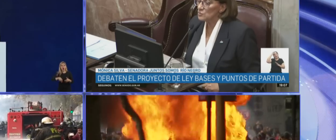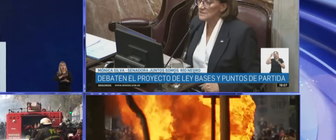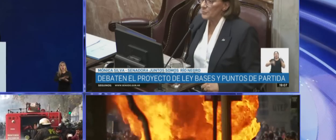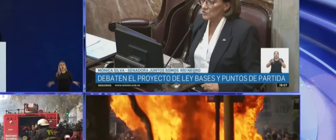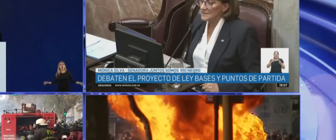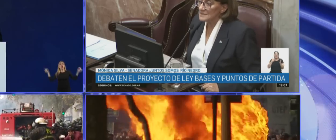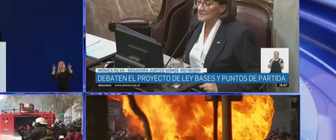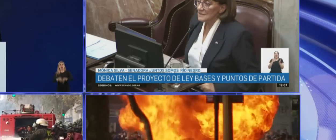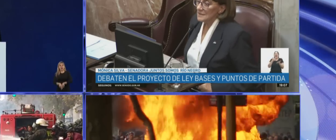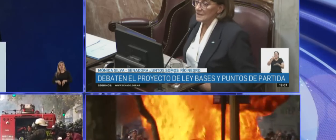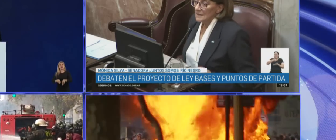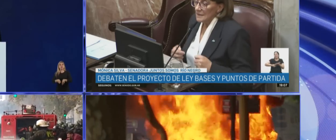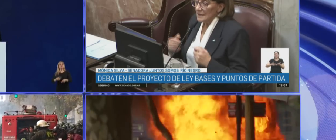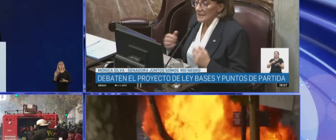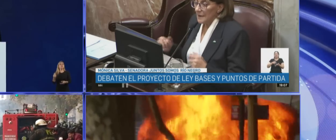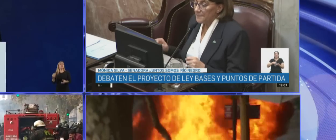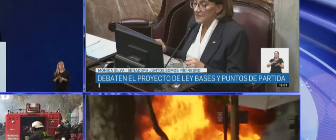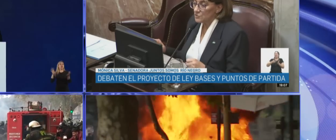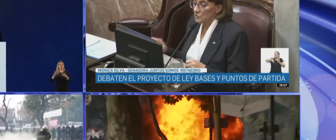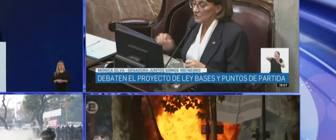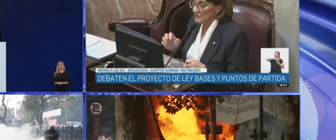apostar por el modelo de la libertad.